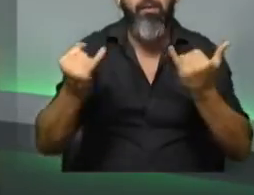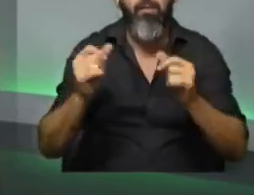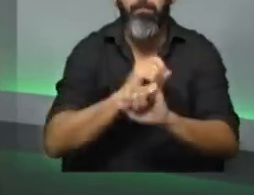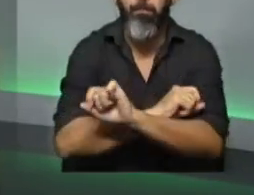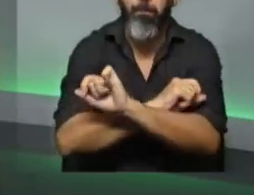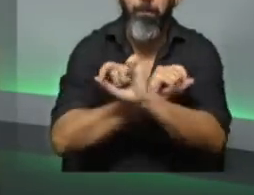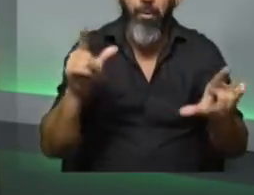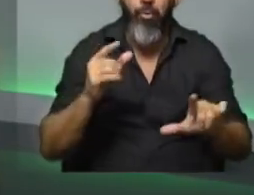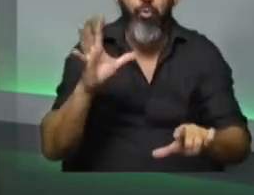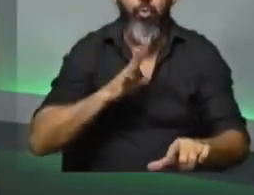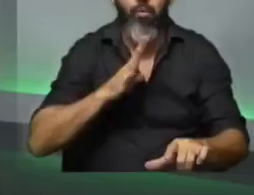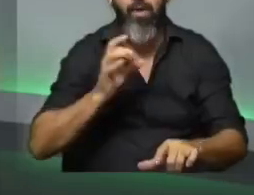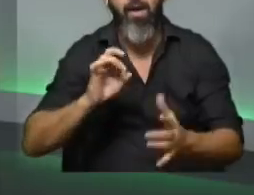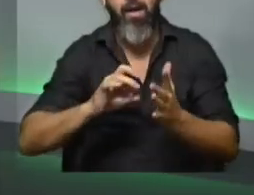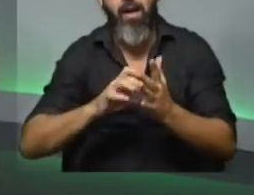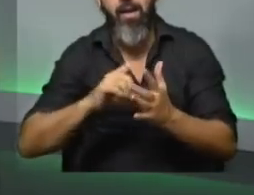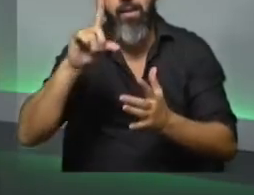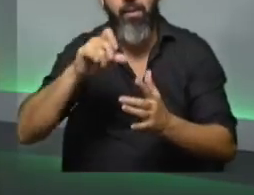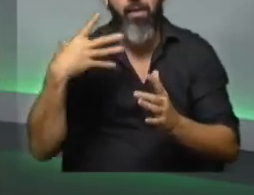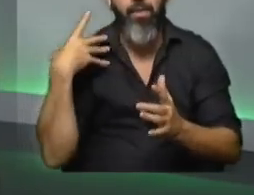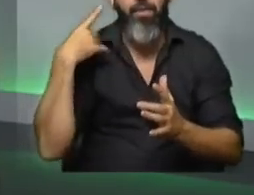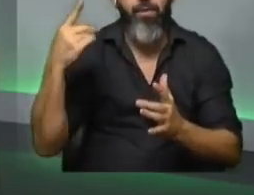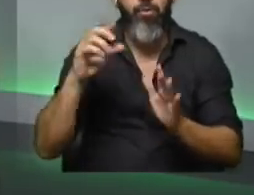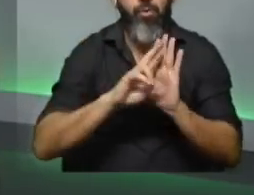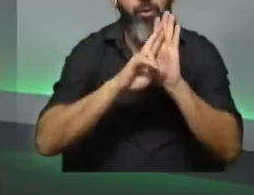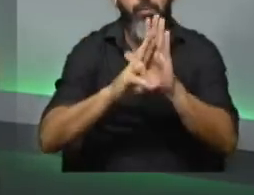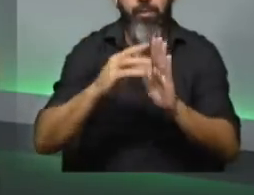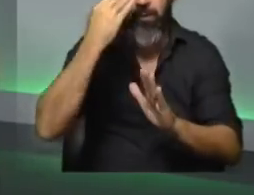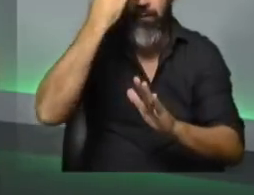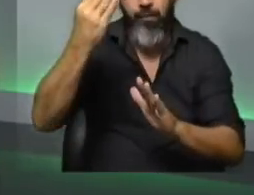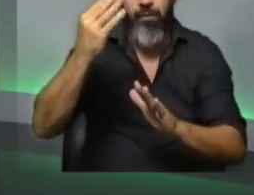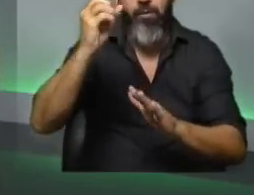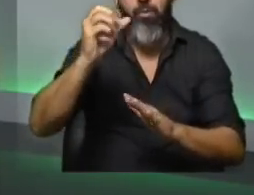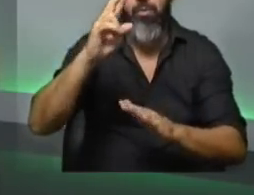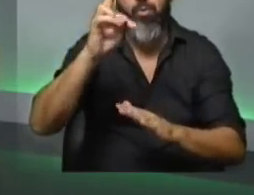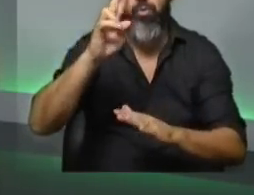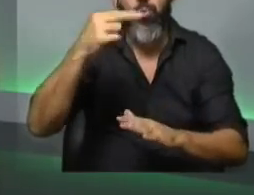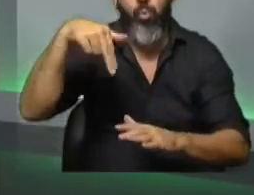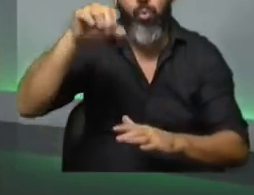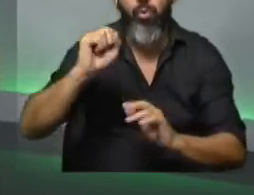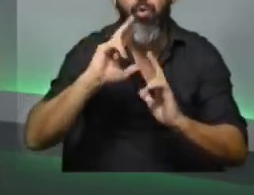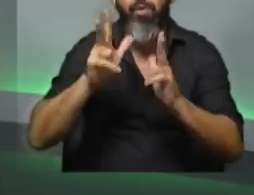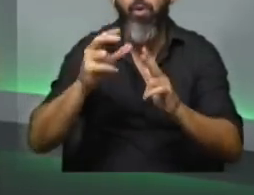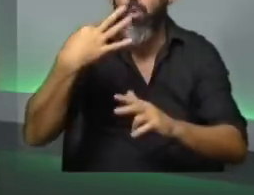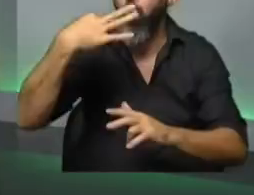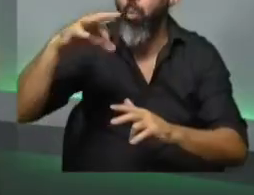a empeorar aún más la calidad del agua el director de Ocean representación del frente amplio Edgardo Ortuño dijo que la única certeza Es que